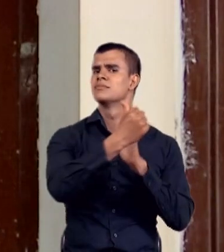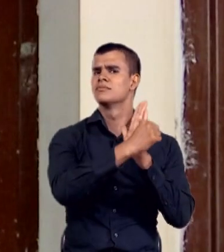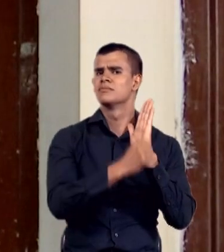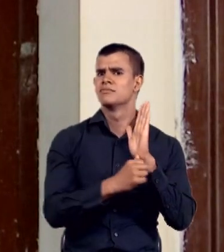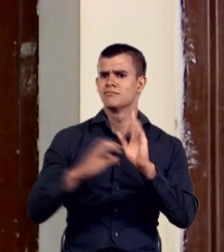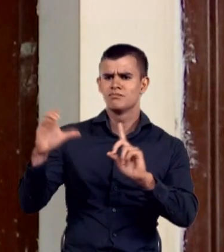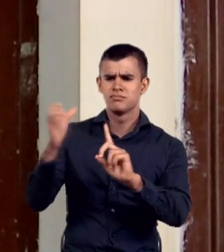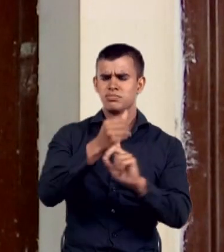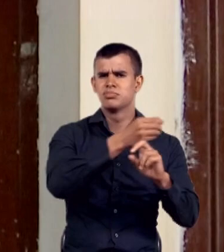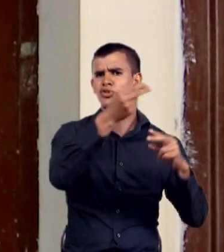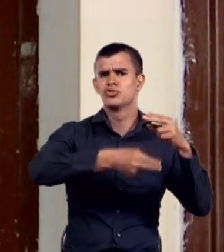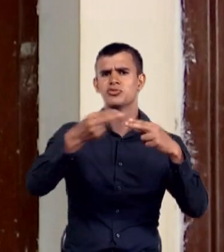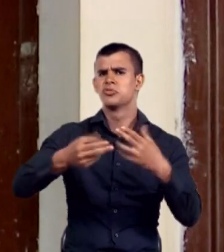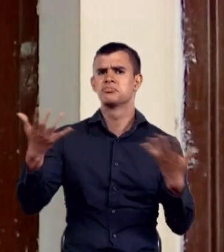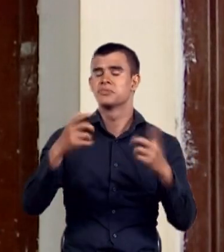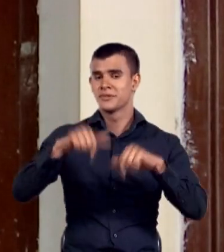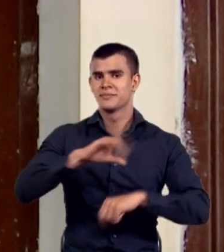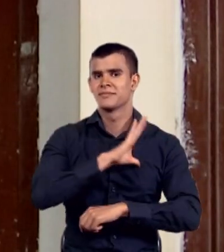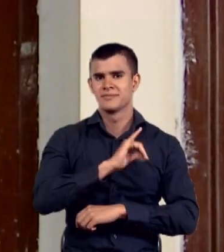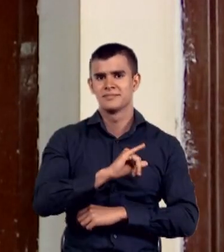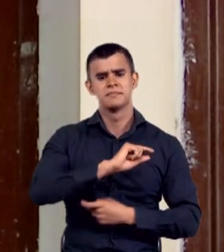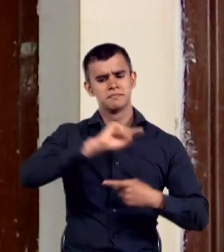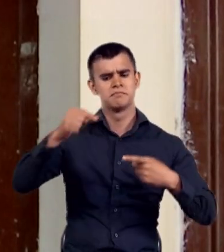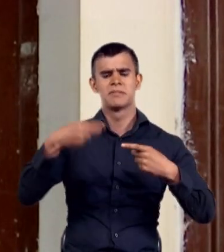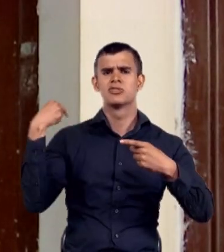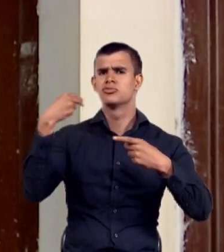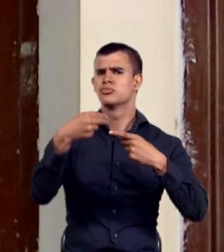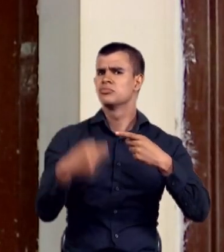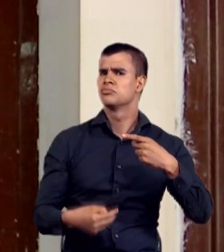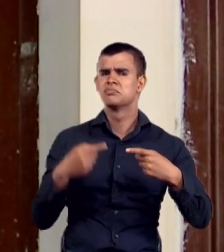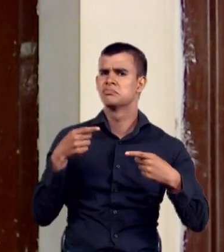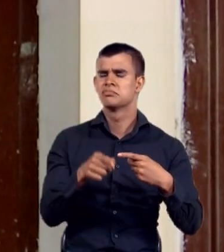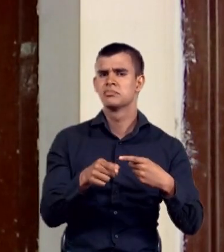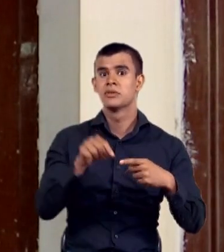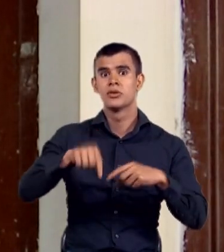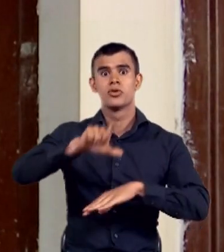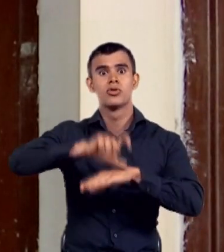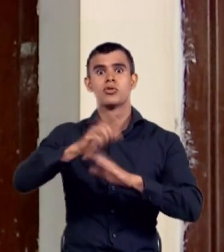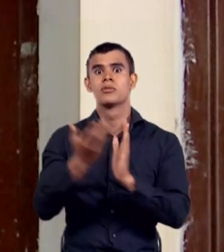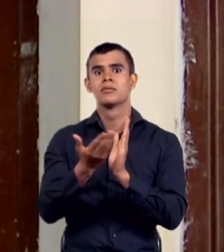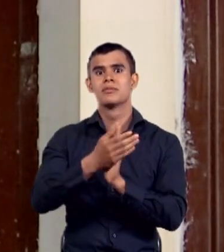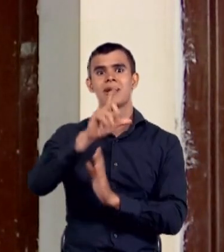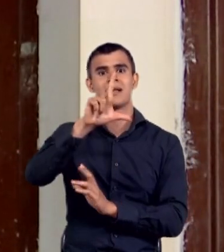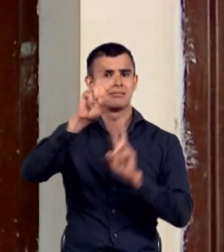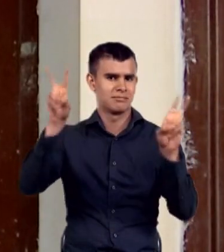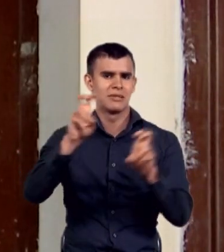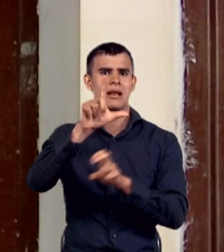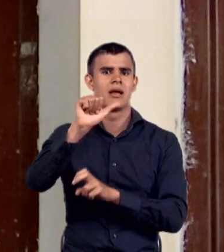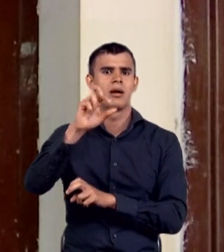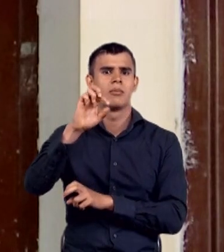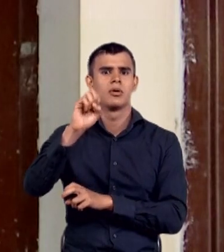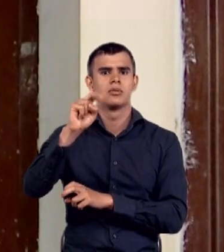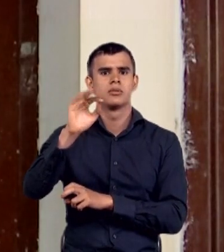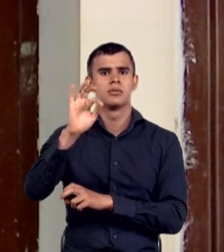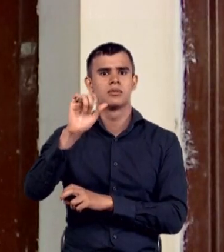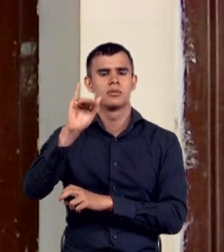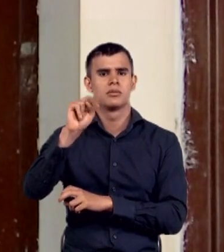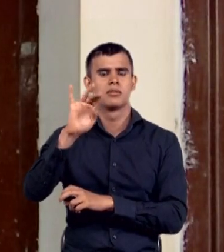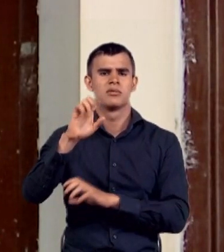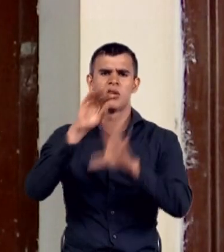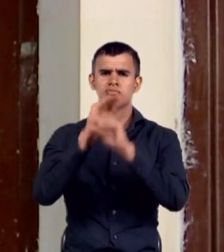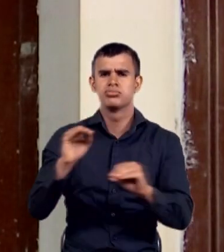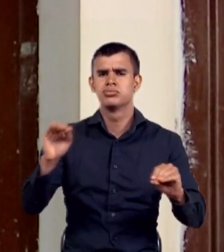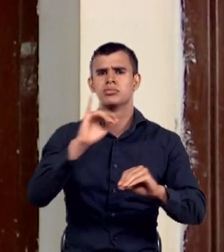Bienvenidos a Calibo y Crónicas, el programa que descubre las historias de nuestra región. En la primera crónica mostraremos la historia del Colegio La Fontaine, que está